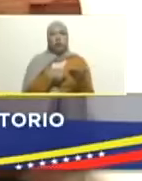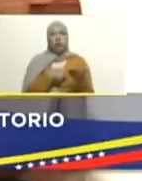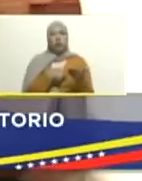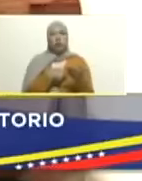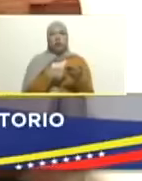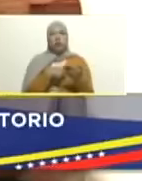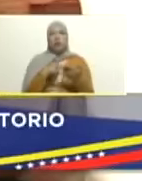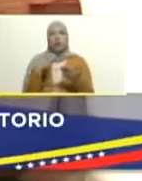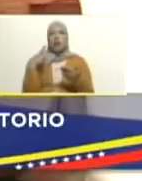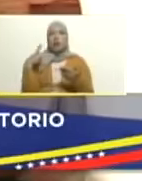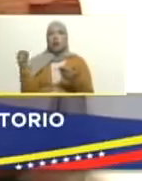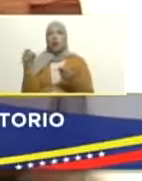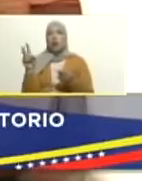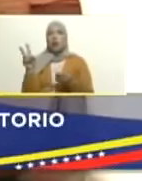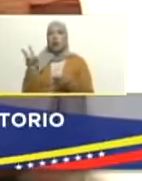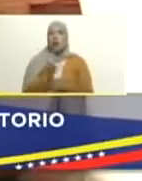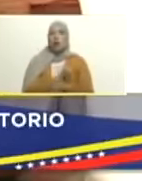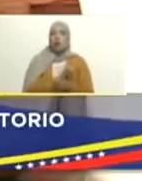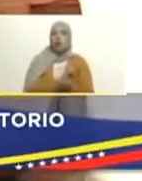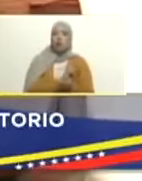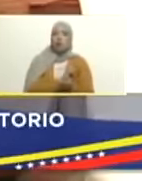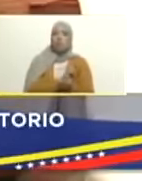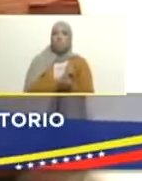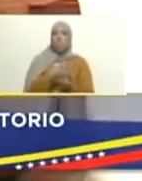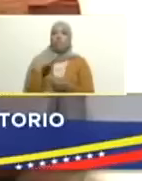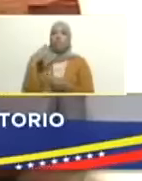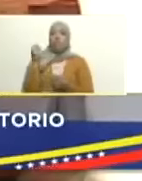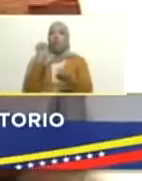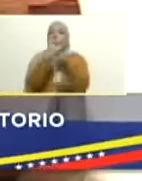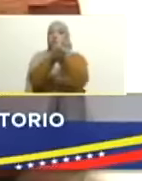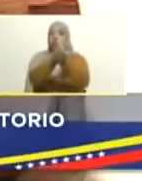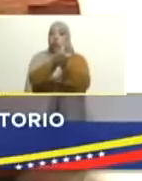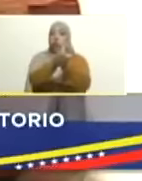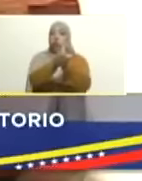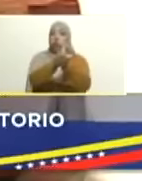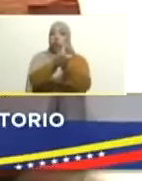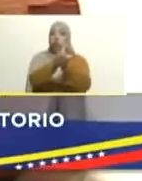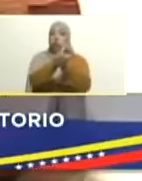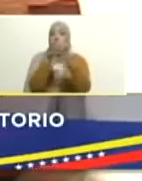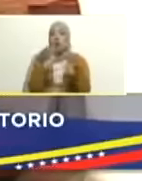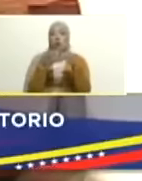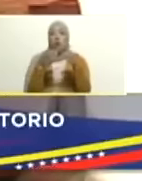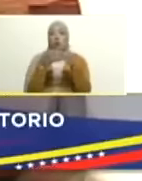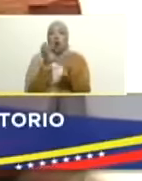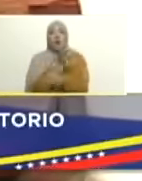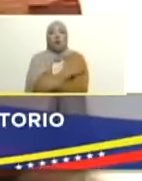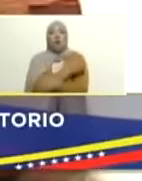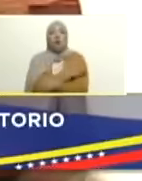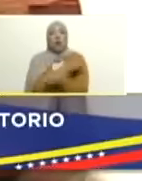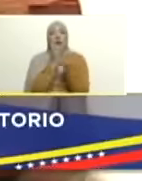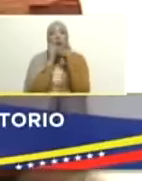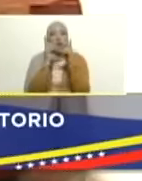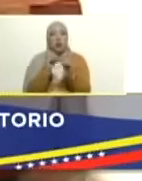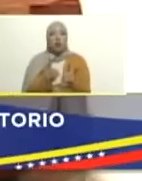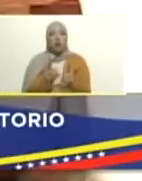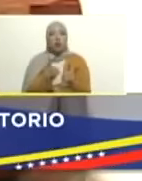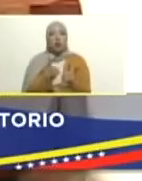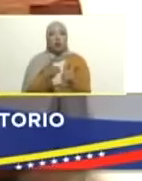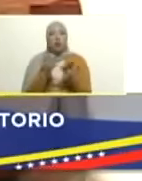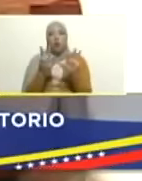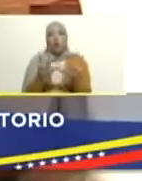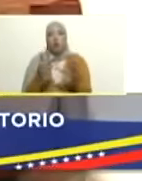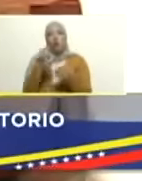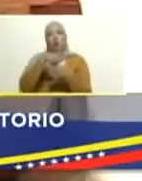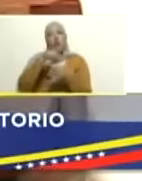Prófugo de la justicia venezolana. Y al final la delegación de la oposición decidió por